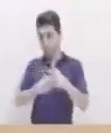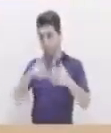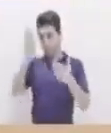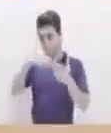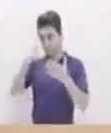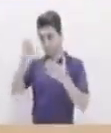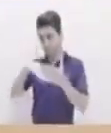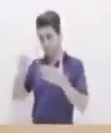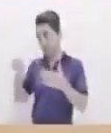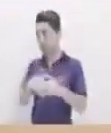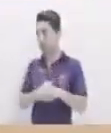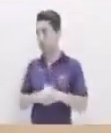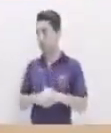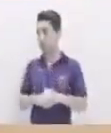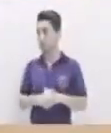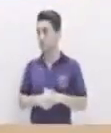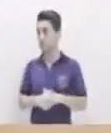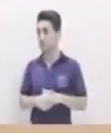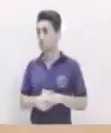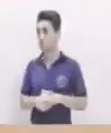pintar.